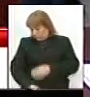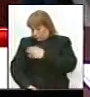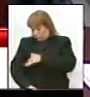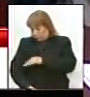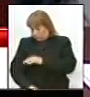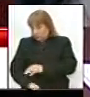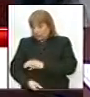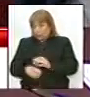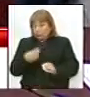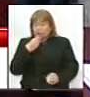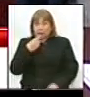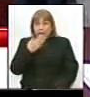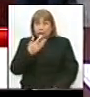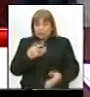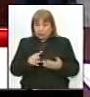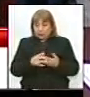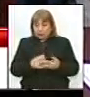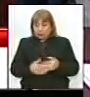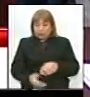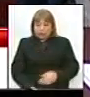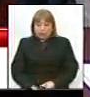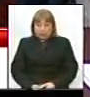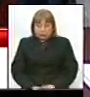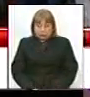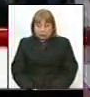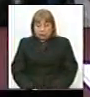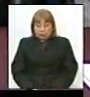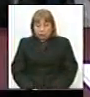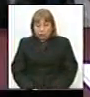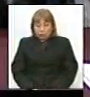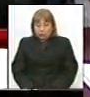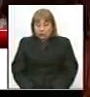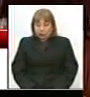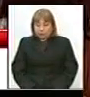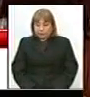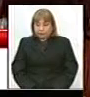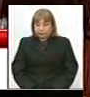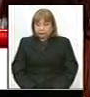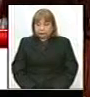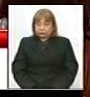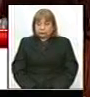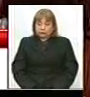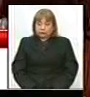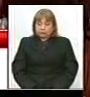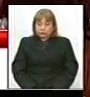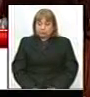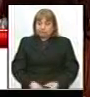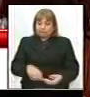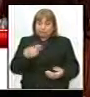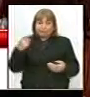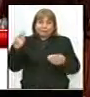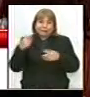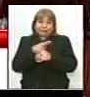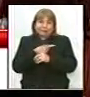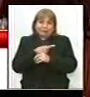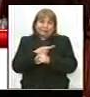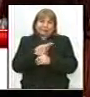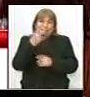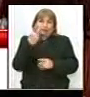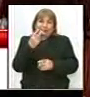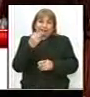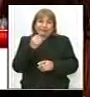interrupción plante con listón mire usted esa contradicción comienza su intervención diciendo que el congresista velázquez